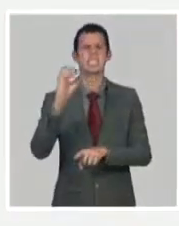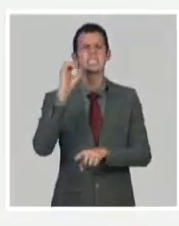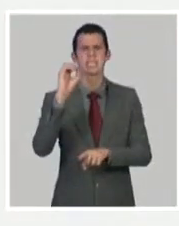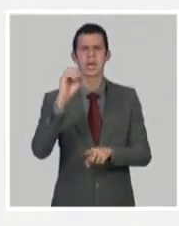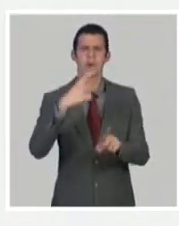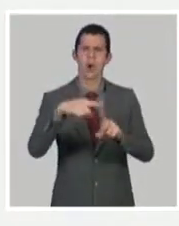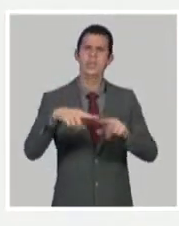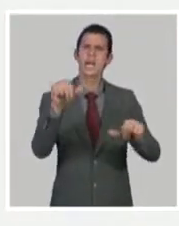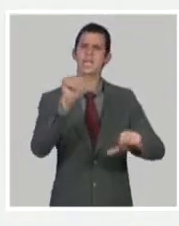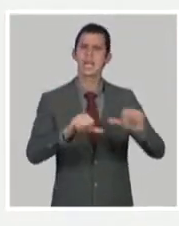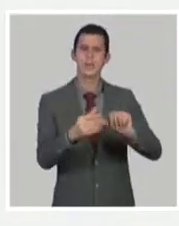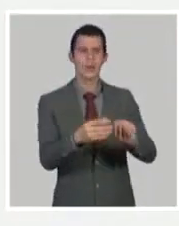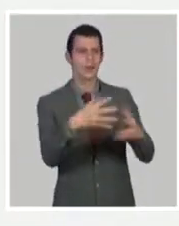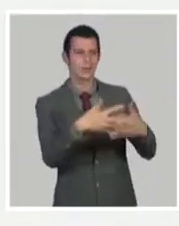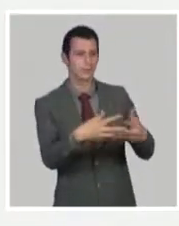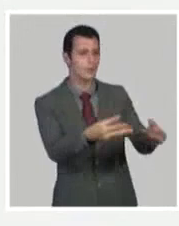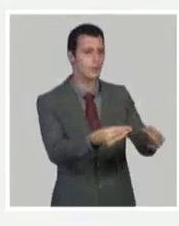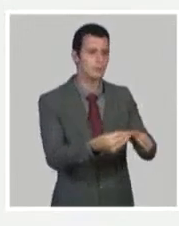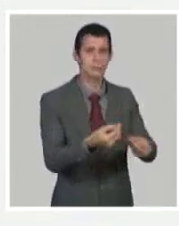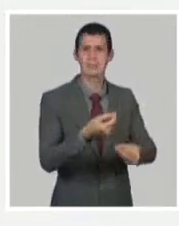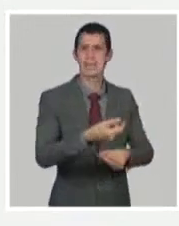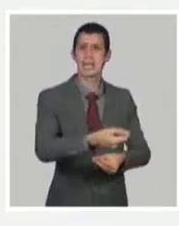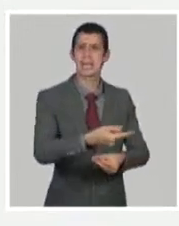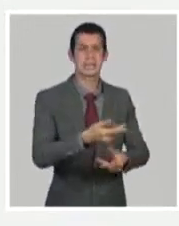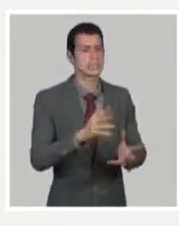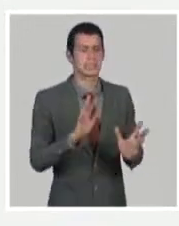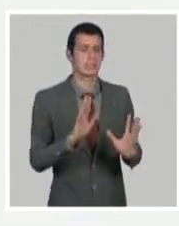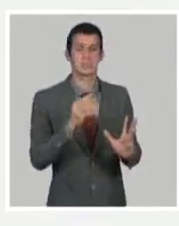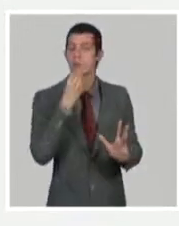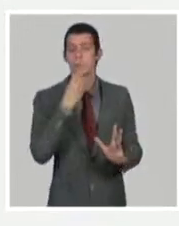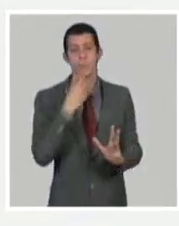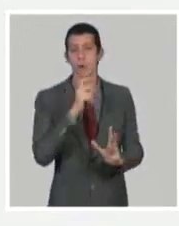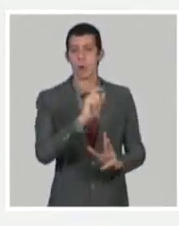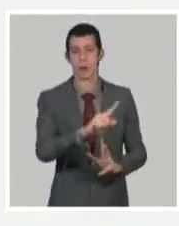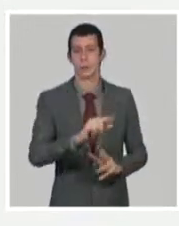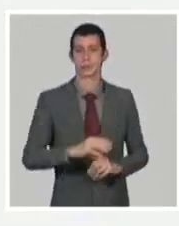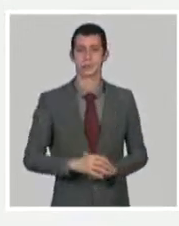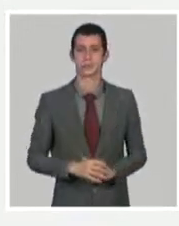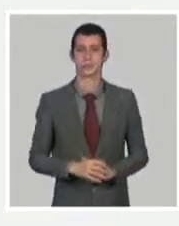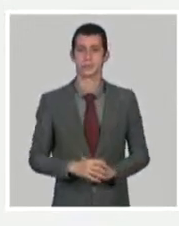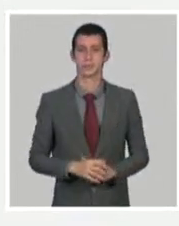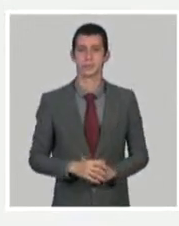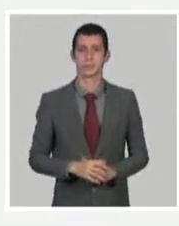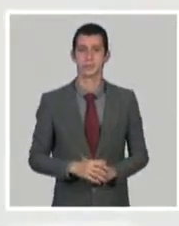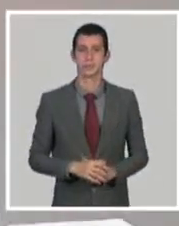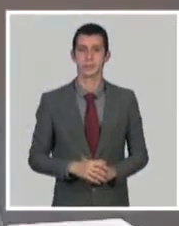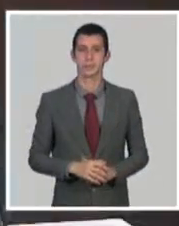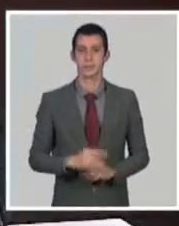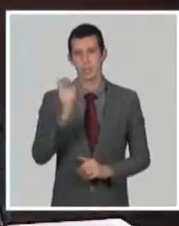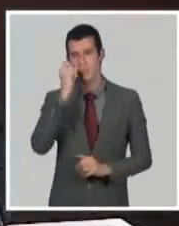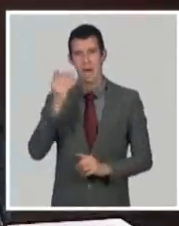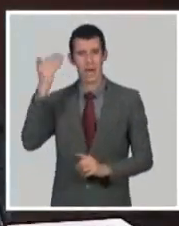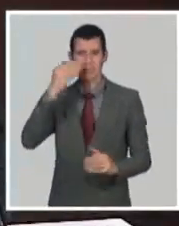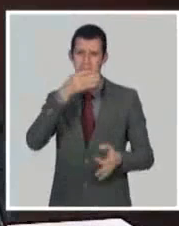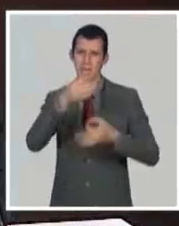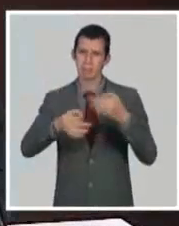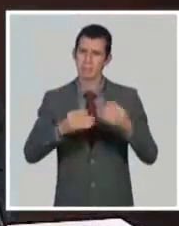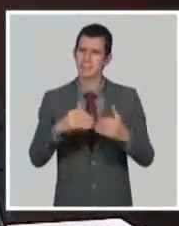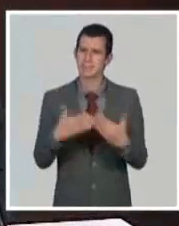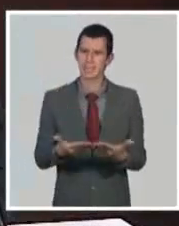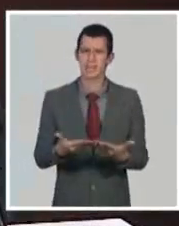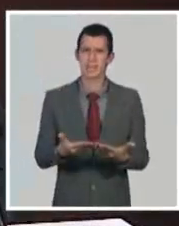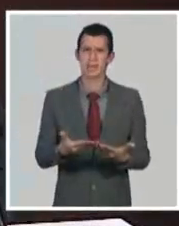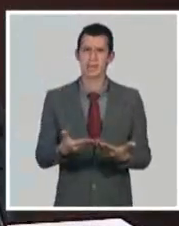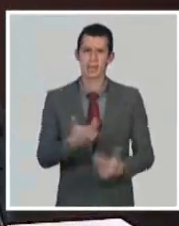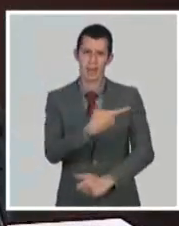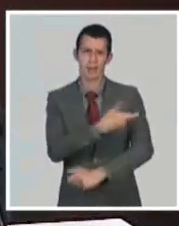doctor Eduardo Martínez, hacía una reflexión sobre los precios de las vacunas que están hoy circulando en el mercado.